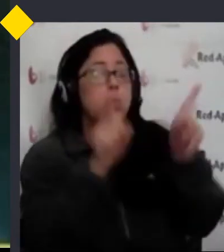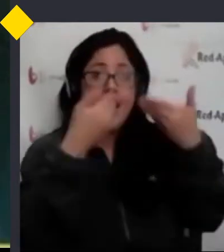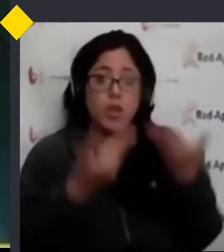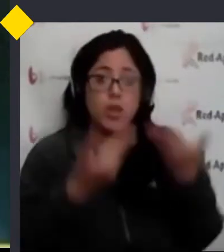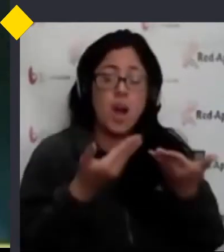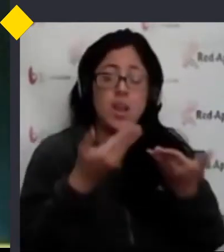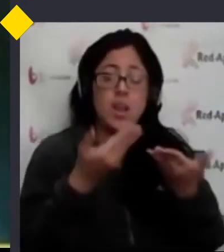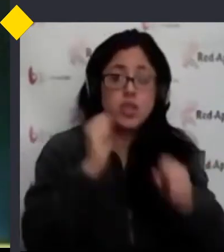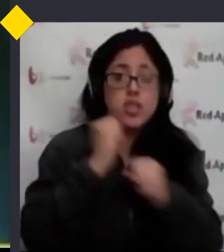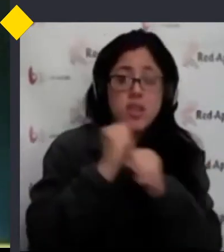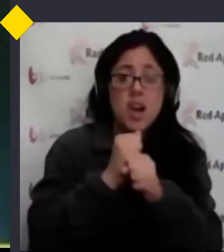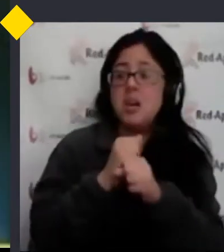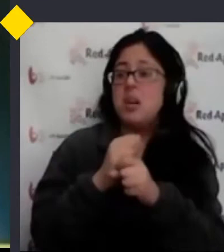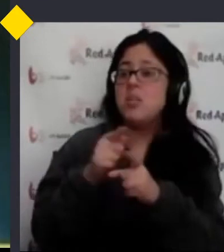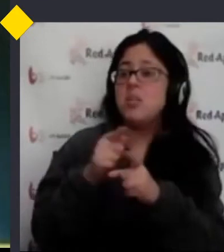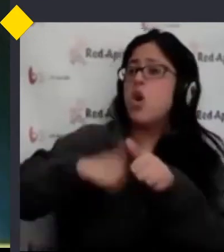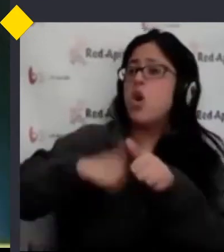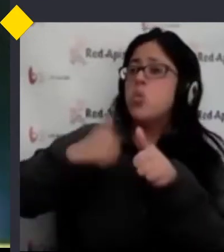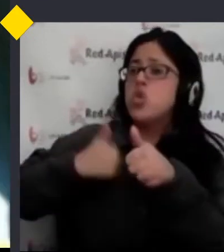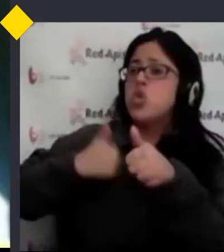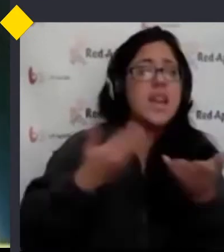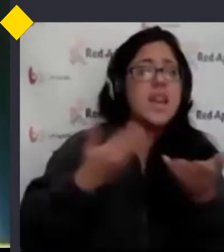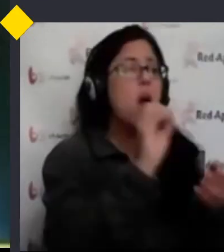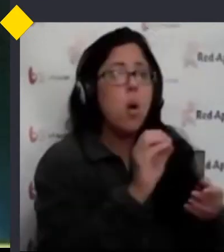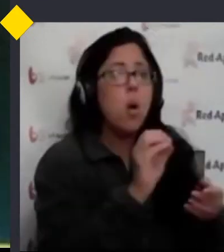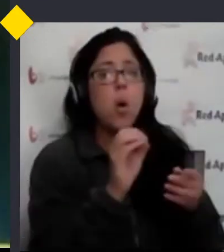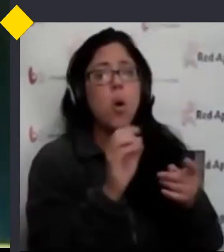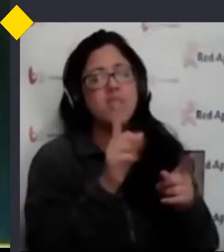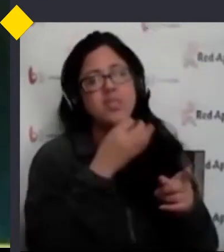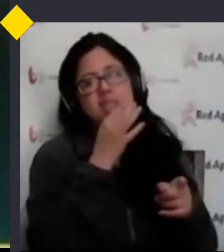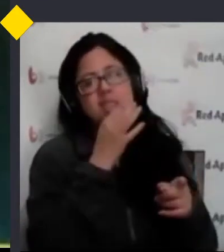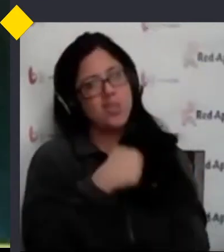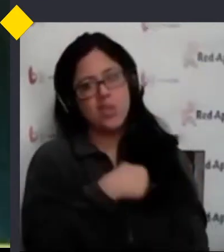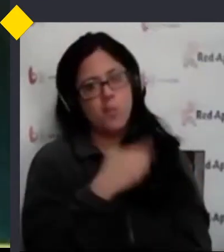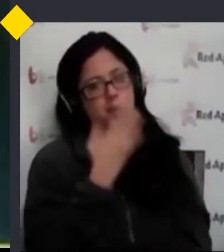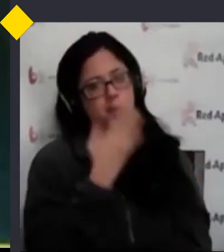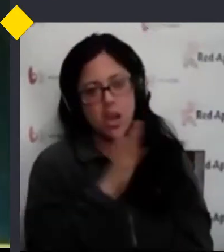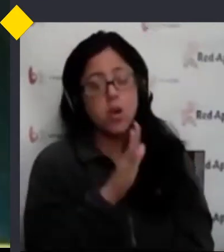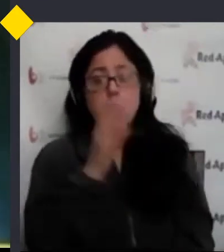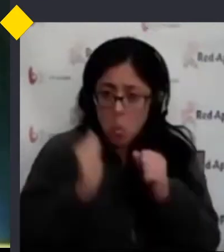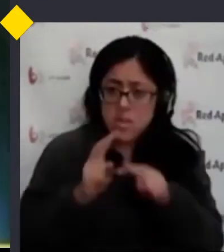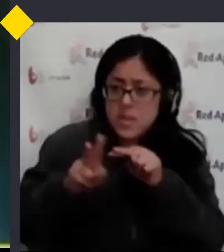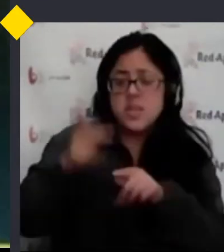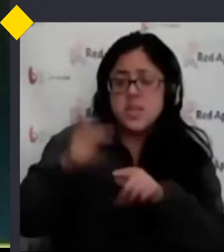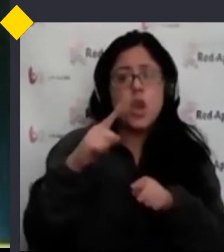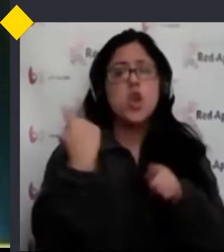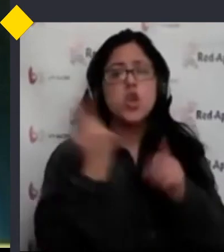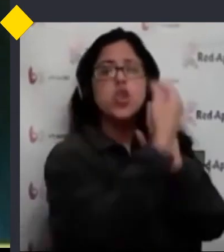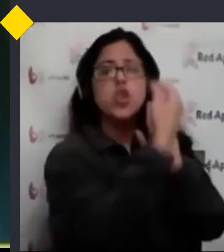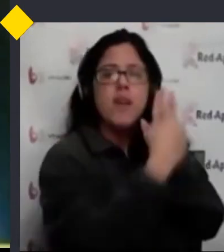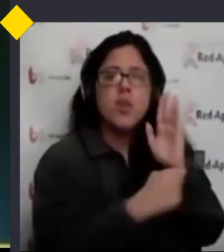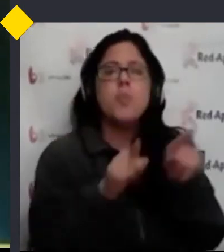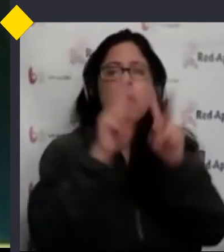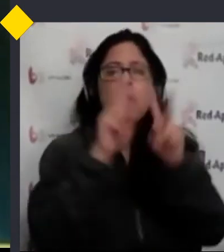forma voluntaria o anónima, eso sí se puede hacer, pero nosotros medimos cosas muy, muy concretas, como